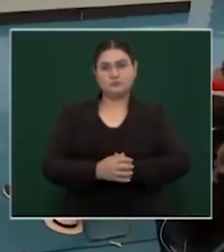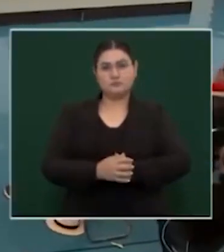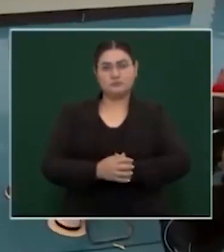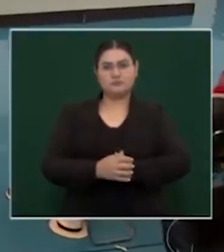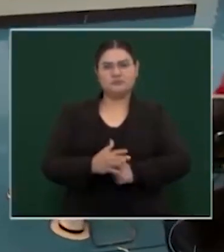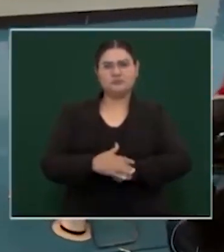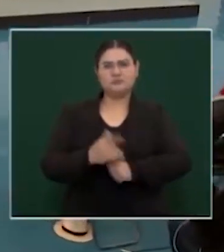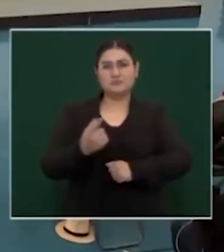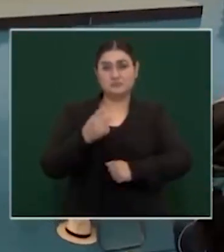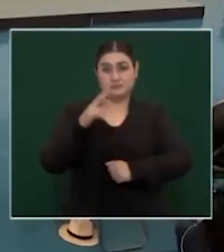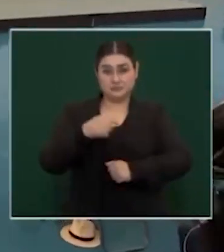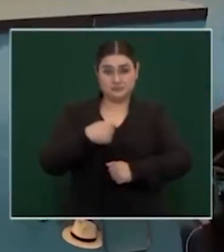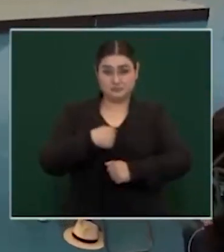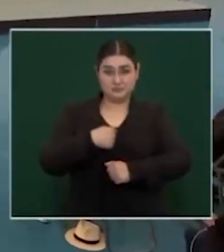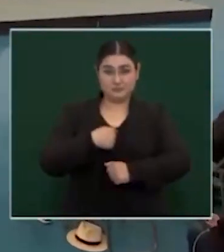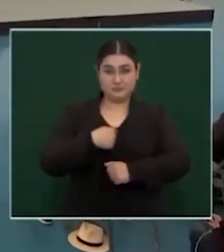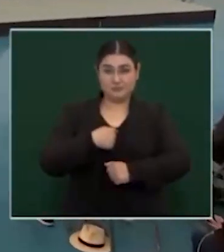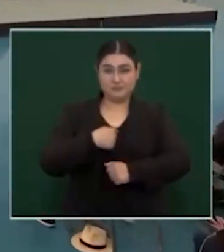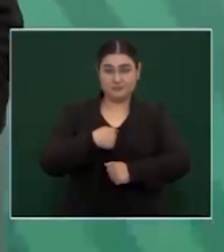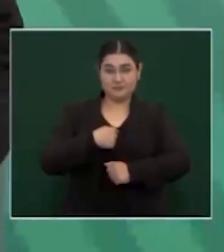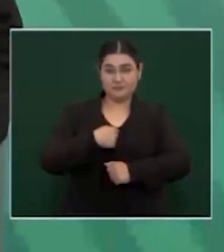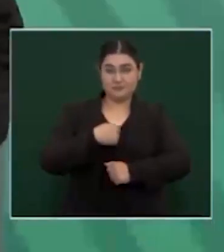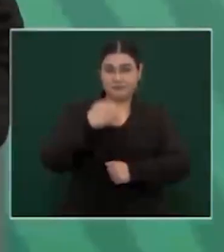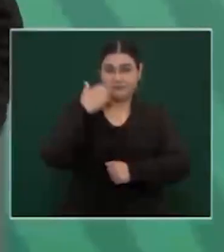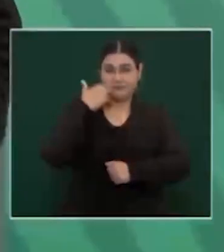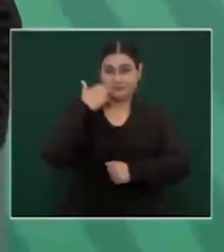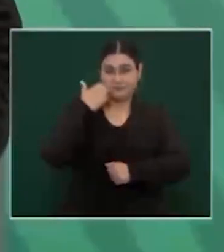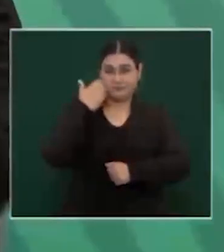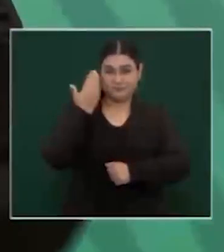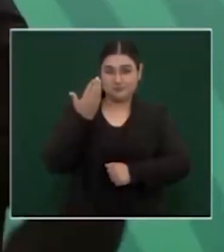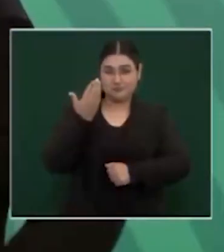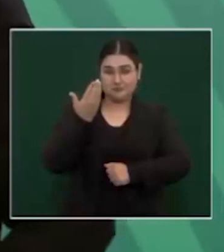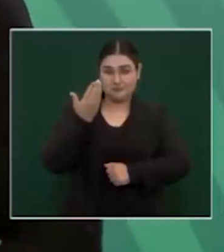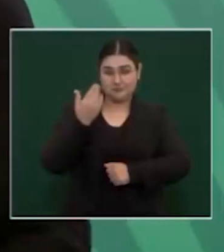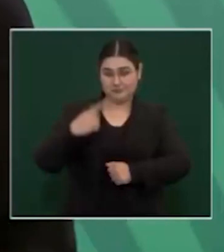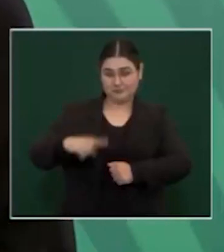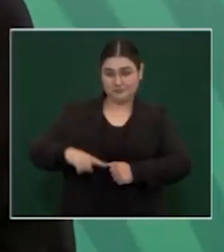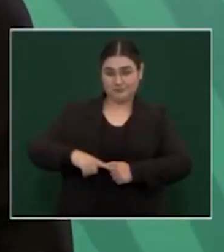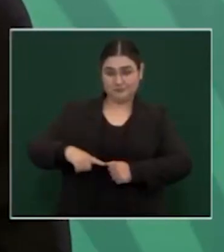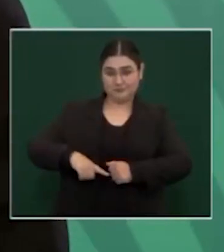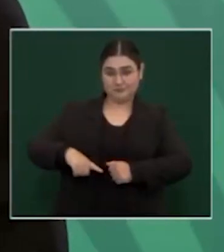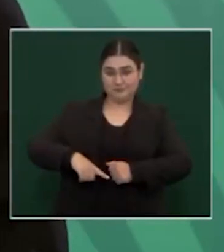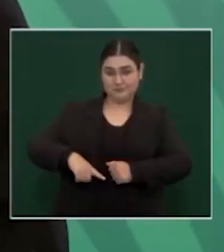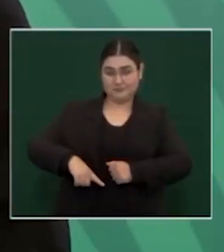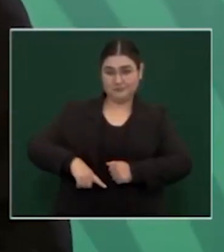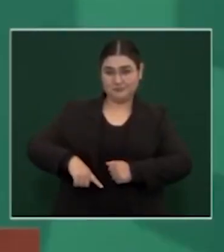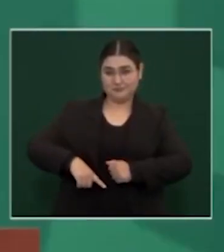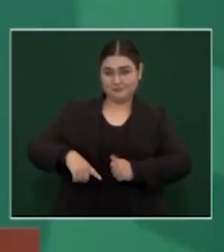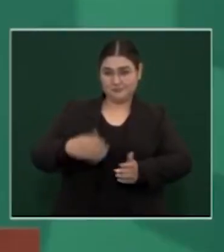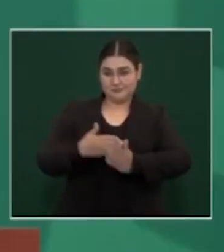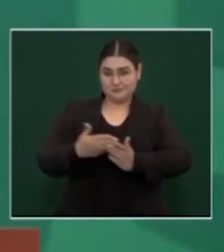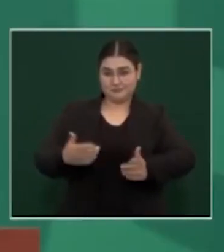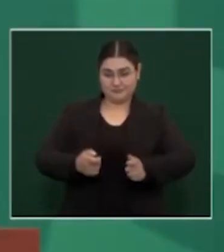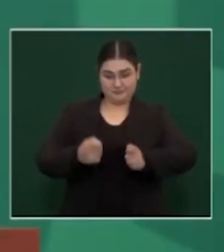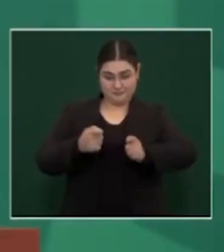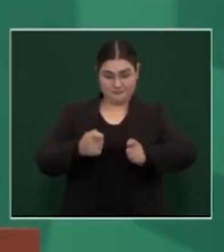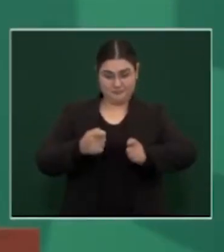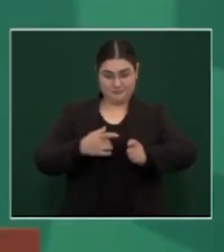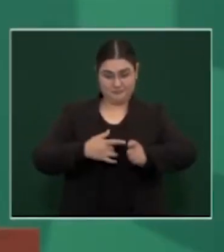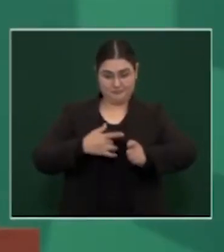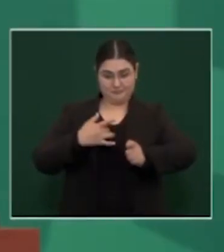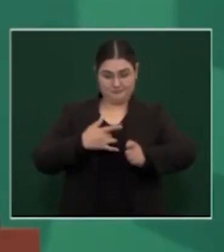hayan decidido, determinado, siguiendo la Constitución, las normas, las leyes, esas que dijo el